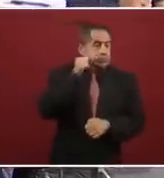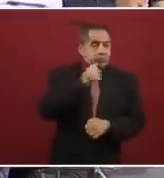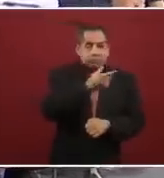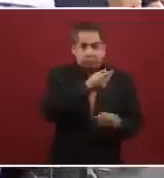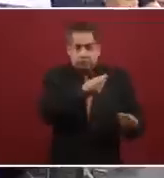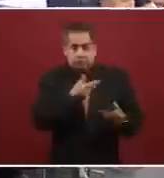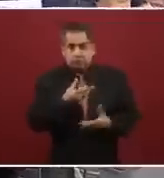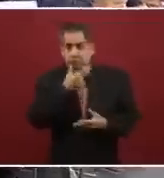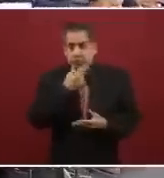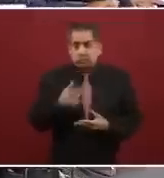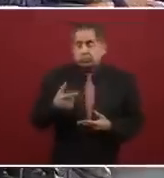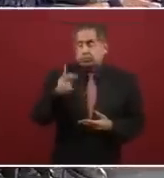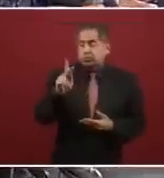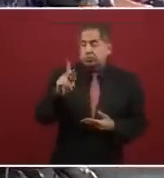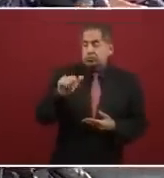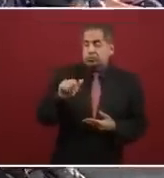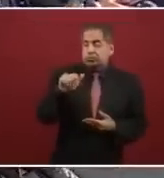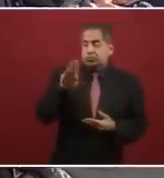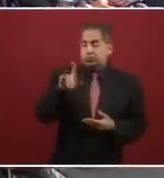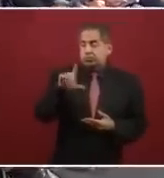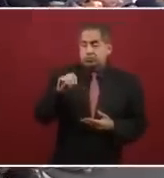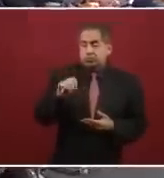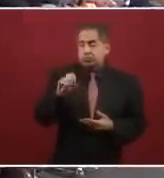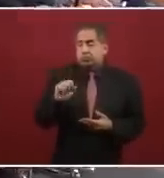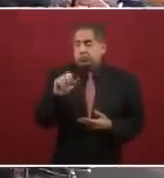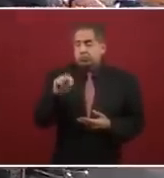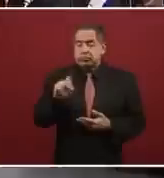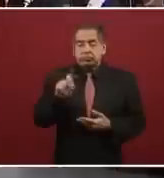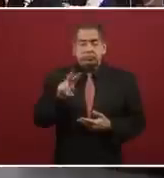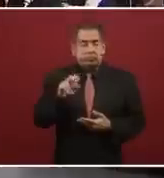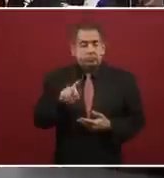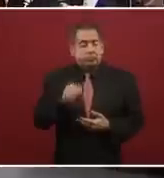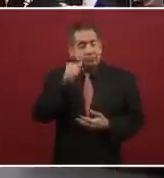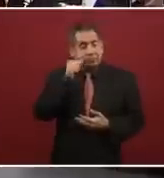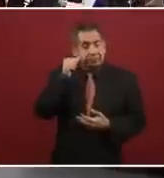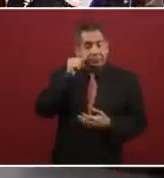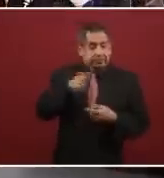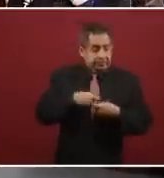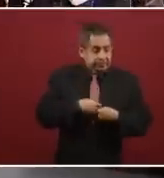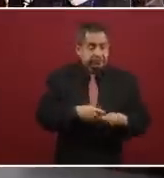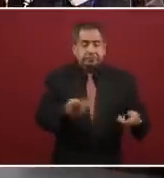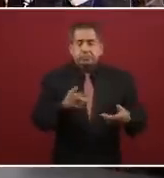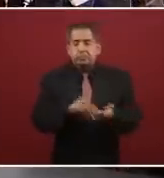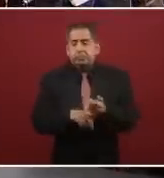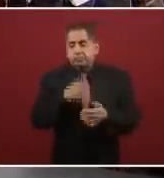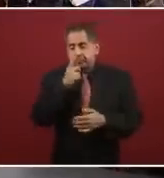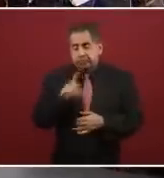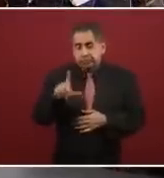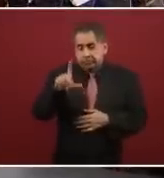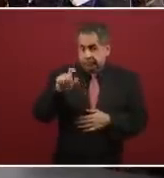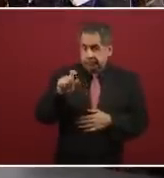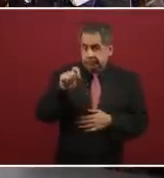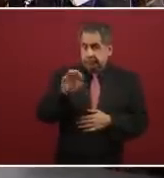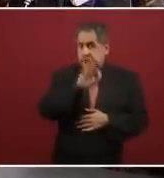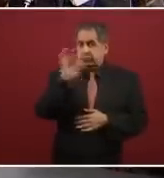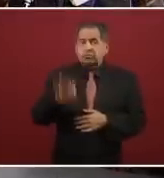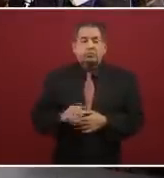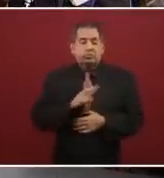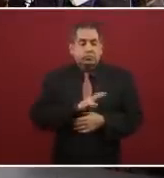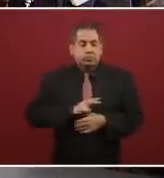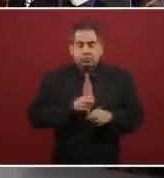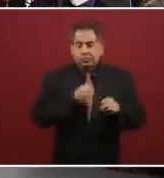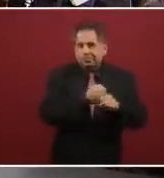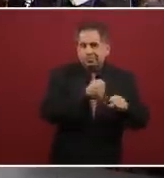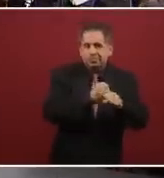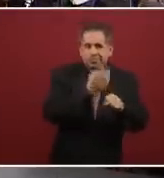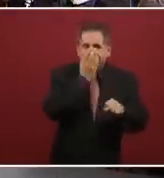Amílcar Sandoval, hasta el día de ayer se habían distribuido alrededor del 20% del fertilizante que